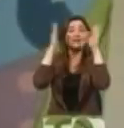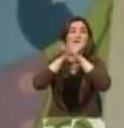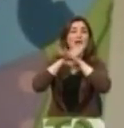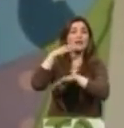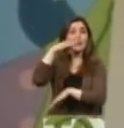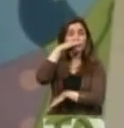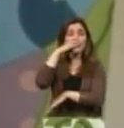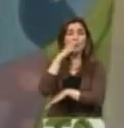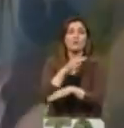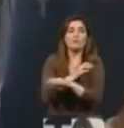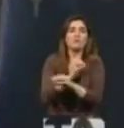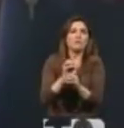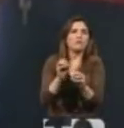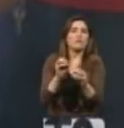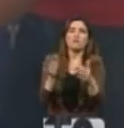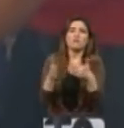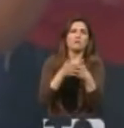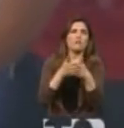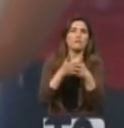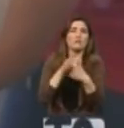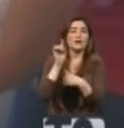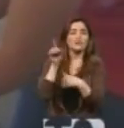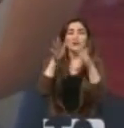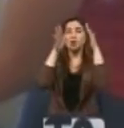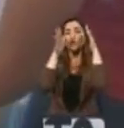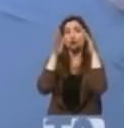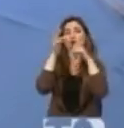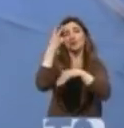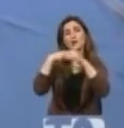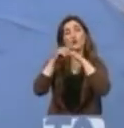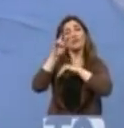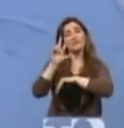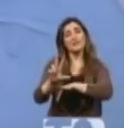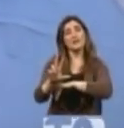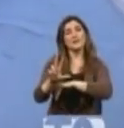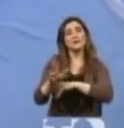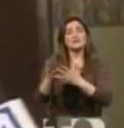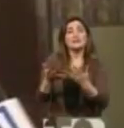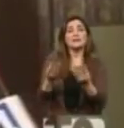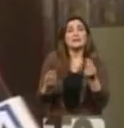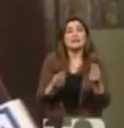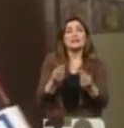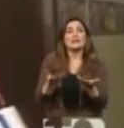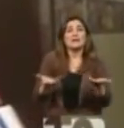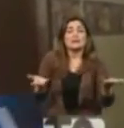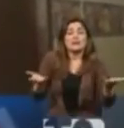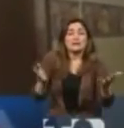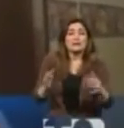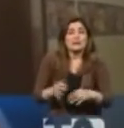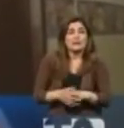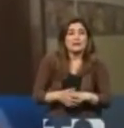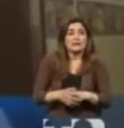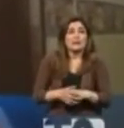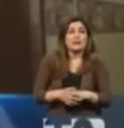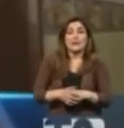menores de edad, desaparecerá. Al enterarse, Dani, quien hace atender allí a sus 3 pequeños hijos, se pregunta qué hará. Directamente lo que es el seguro, cuando